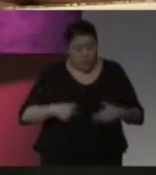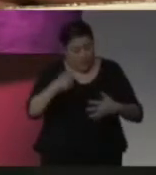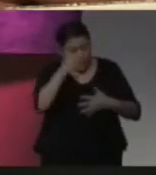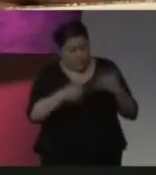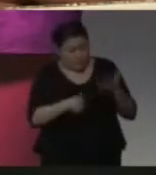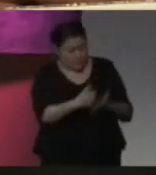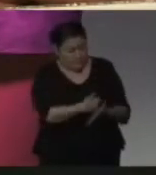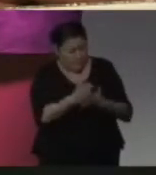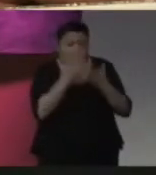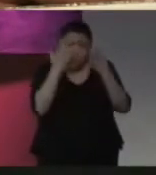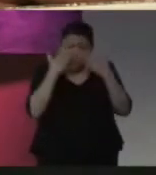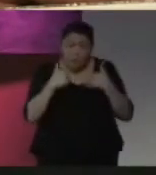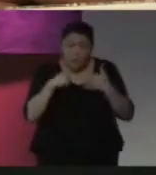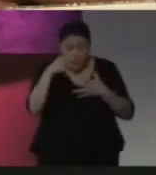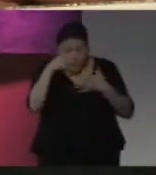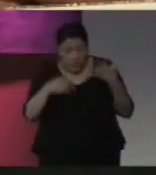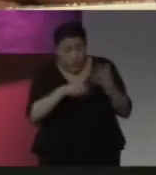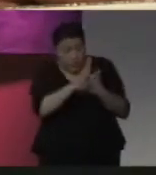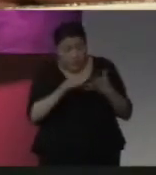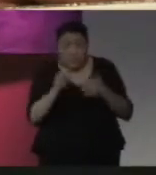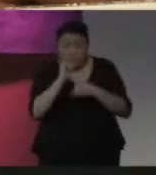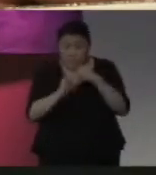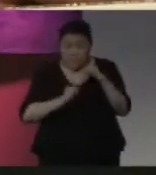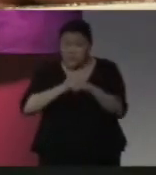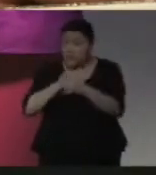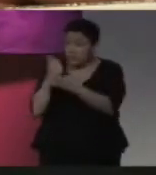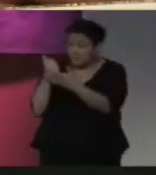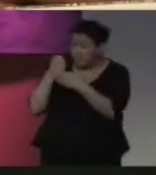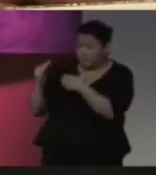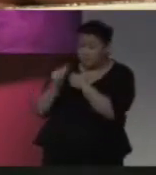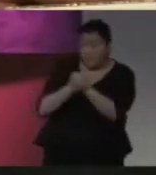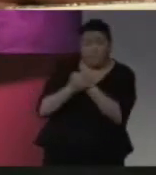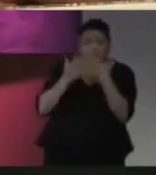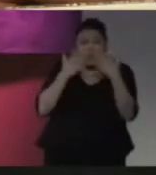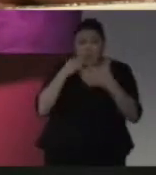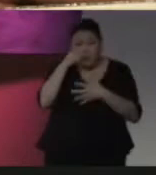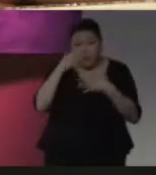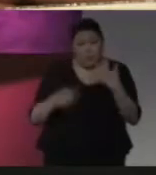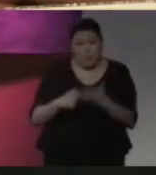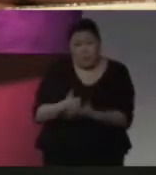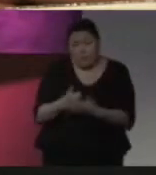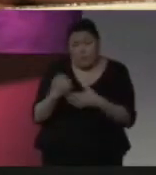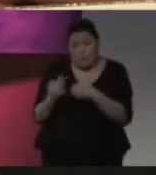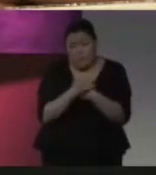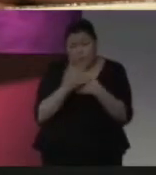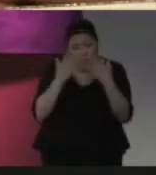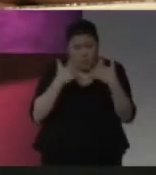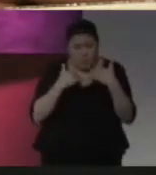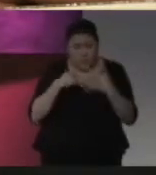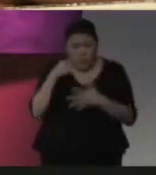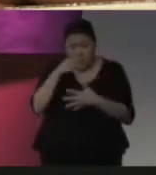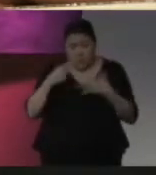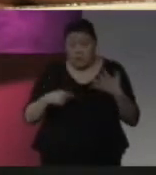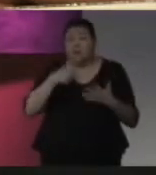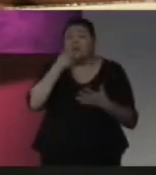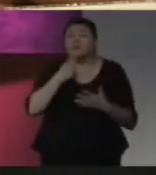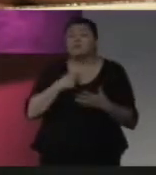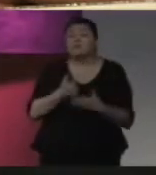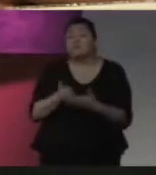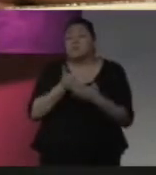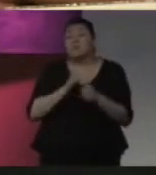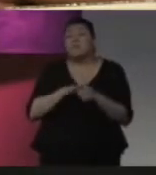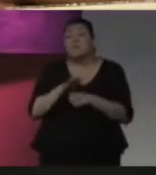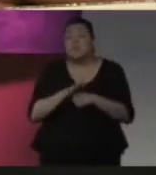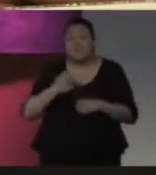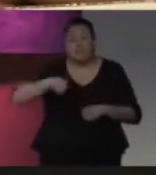de derechos internacionales, sí, y que tenemos, nos plantean desde la práctica la necesidad de buscar